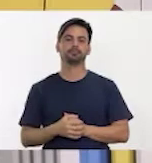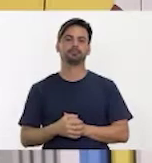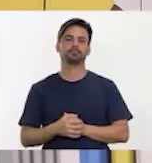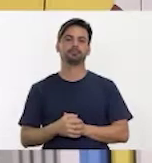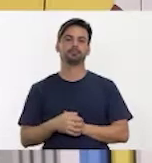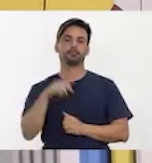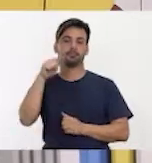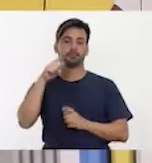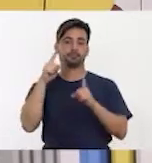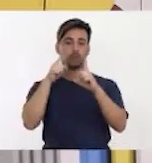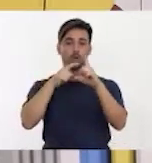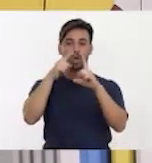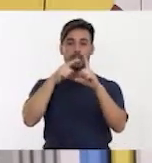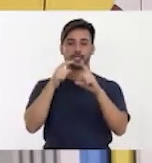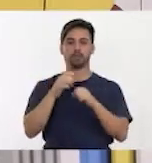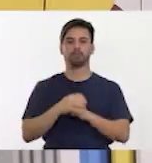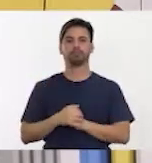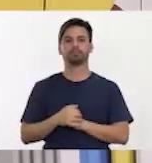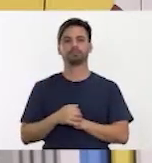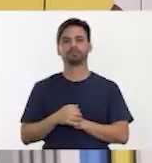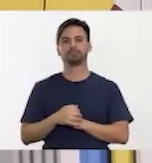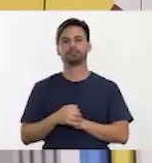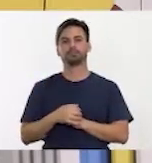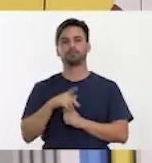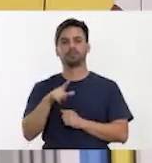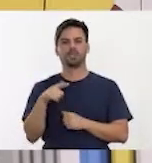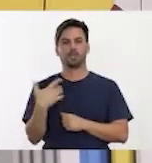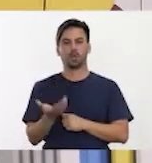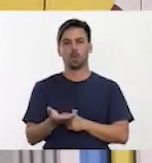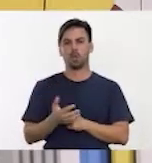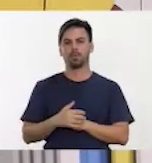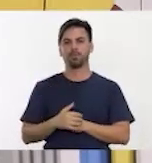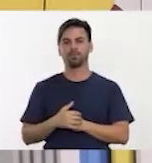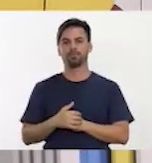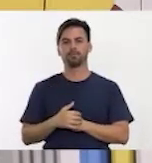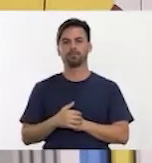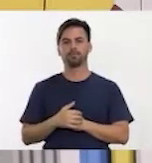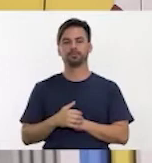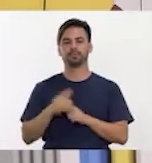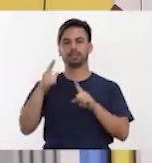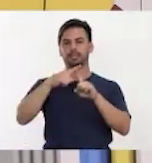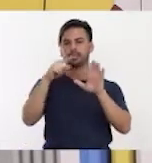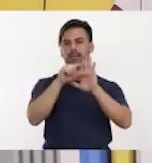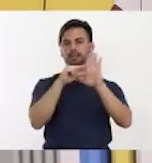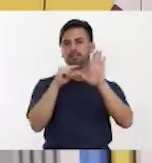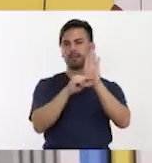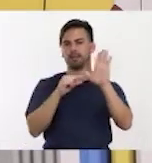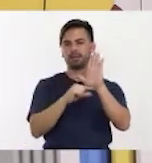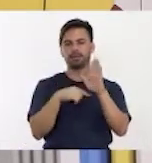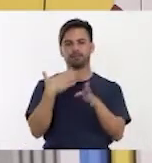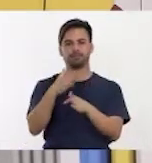Y para complementar este objetivo, lo haremos a través de las siguientes temáticas.